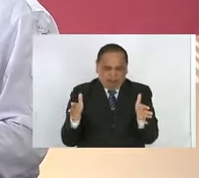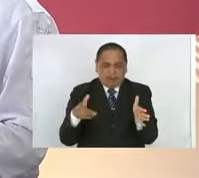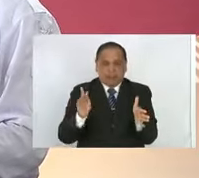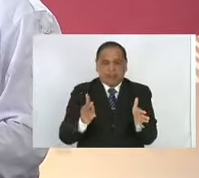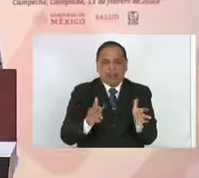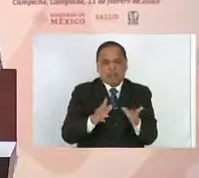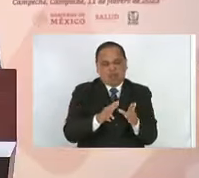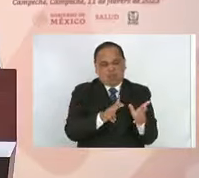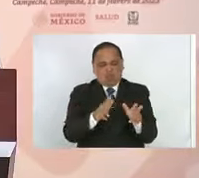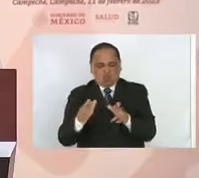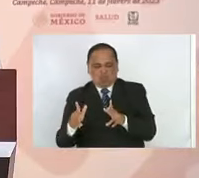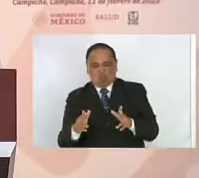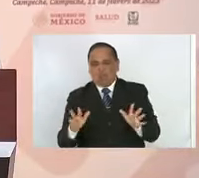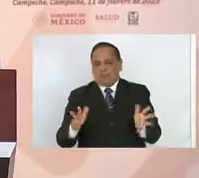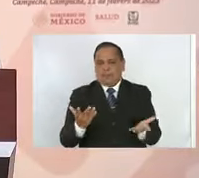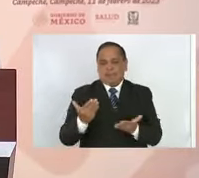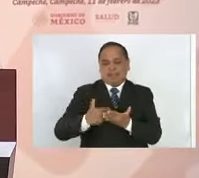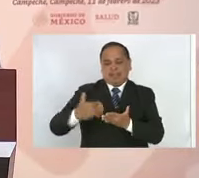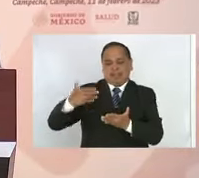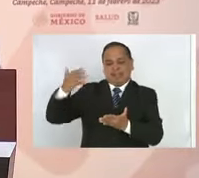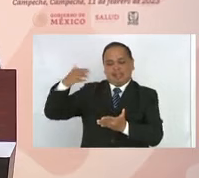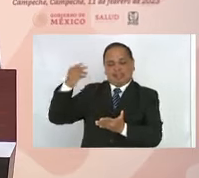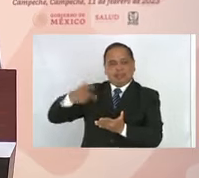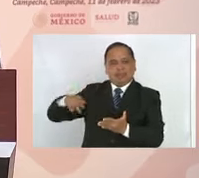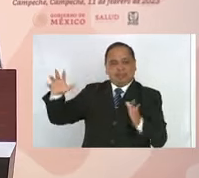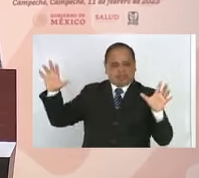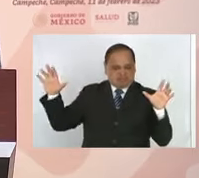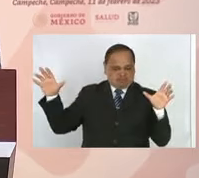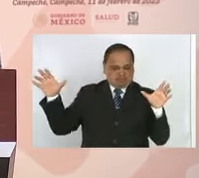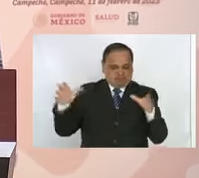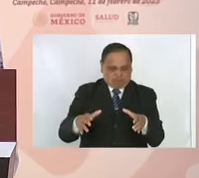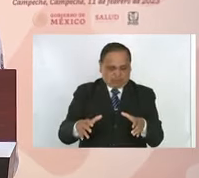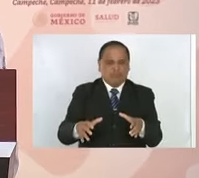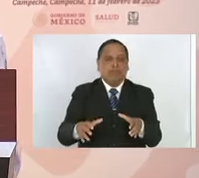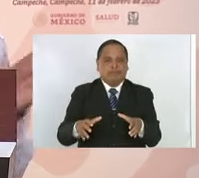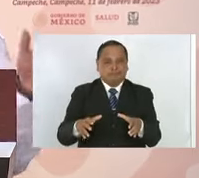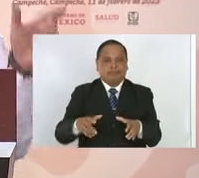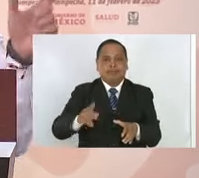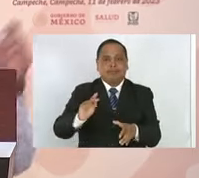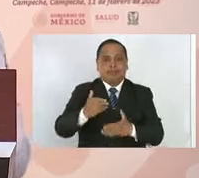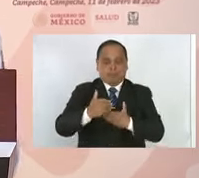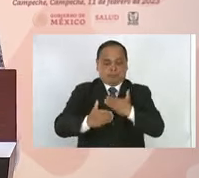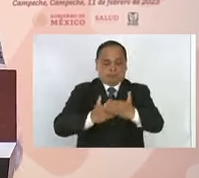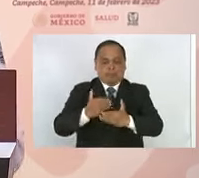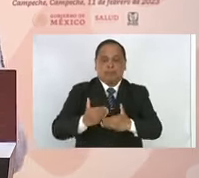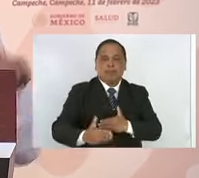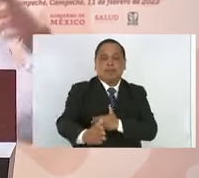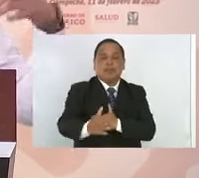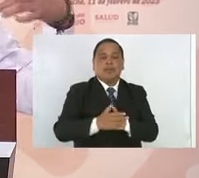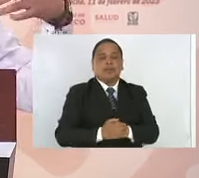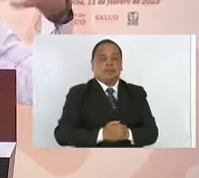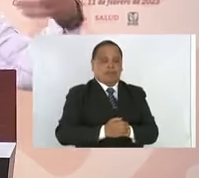a los gobiernos de los estados. Pero también ese periodo neoliberal no solo nos está obligando